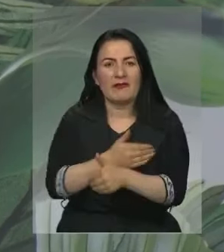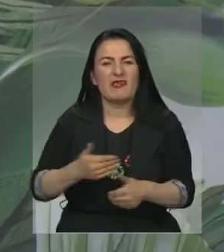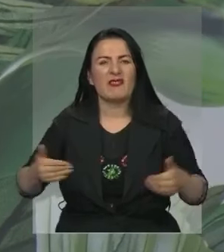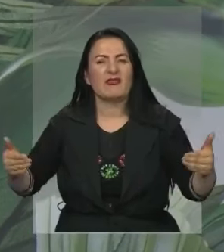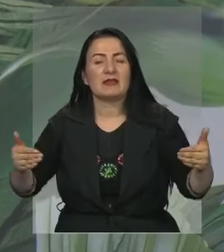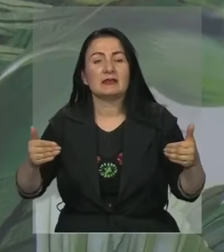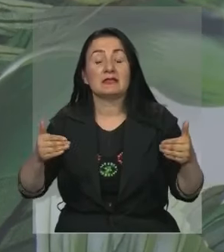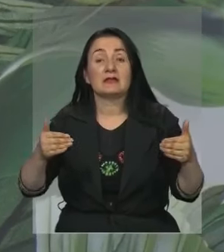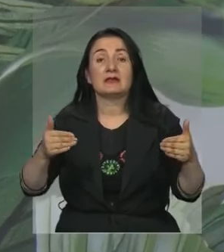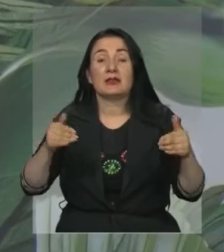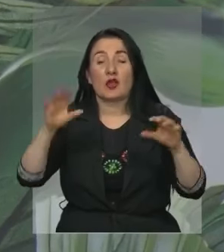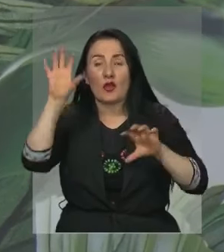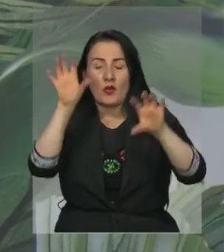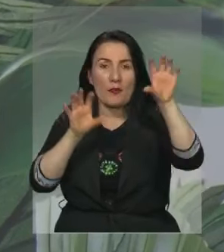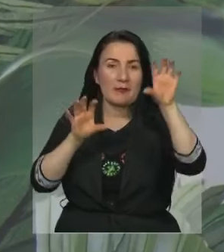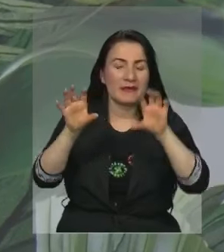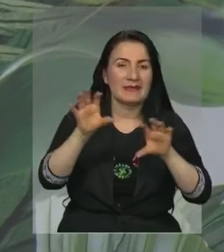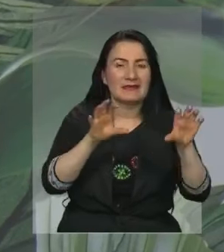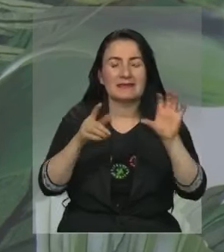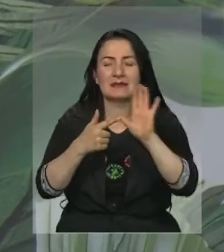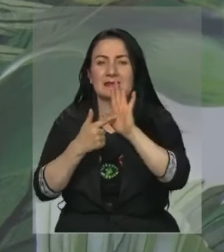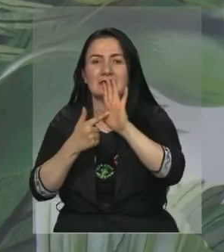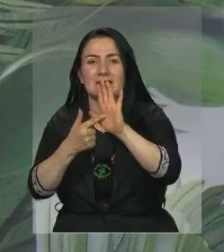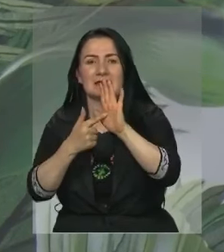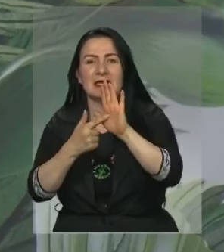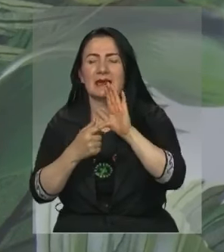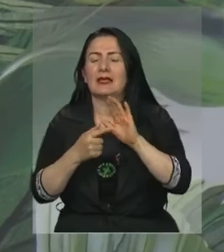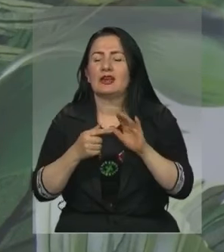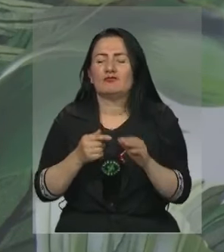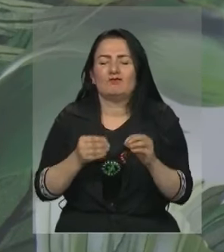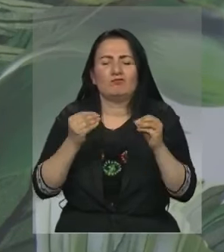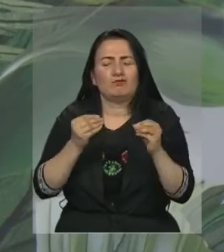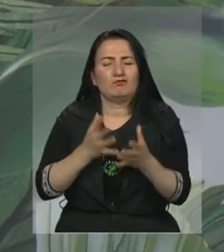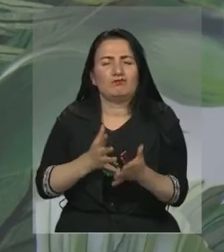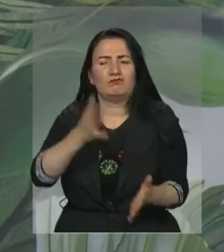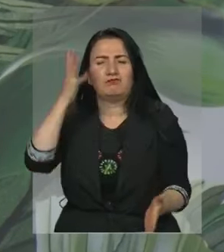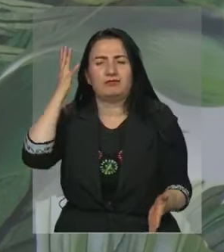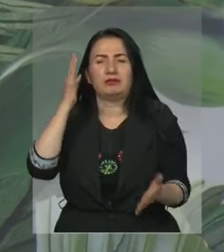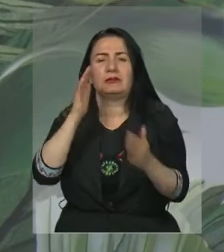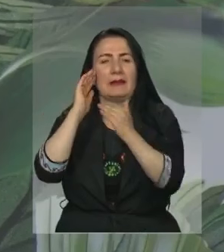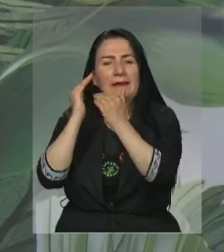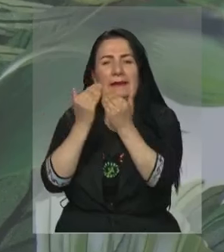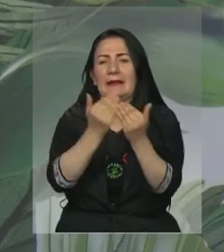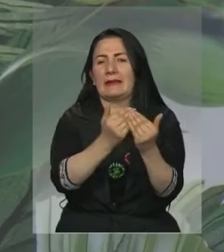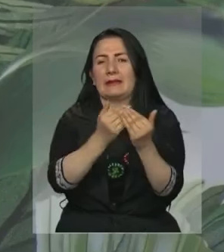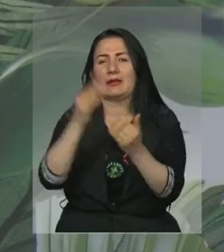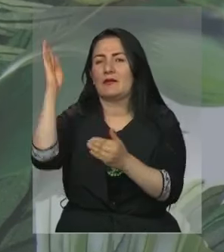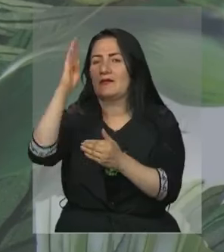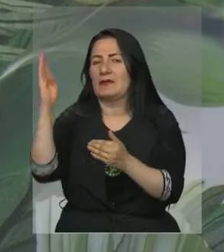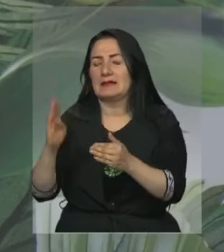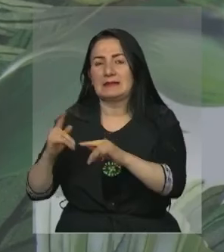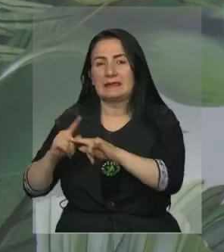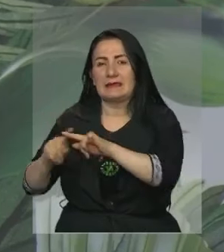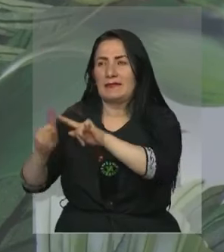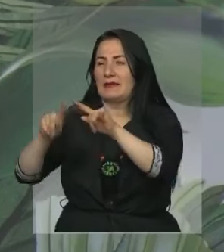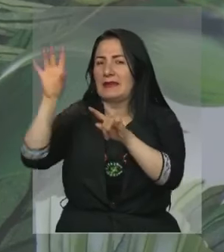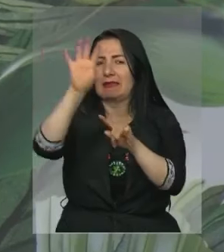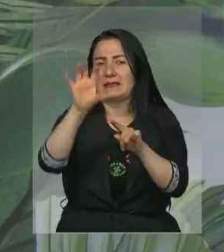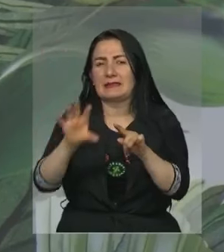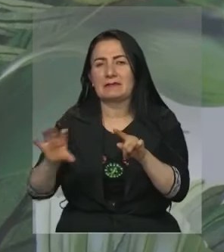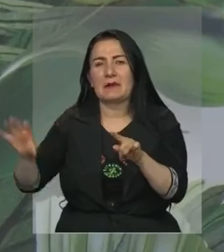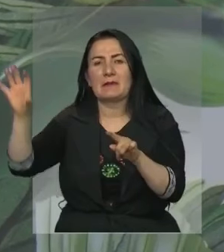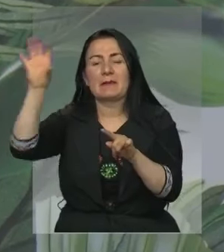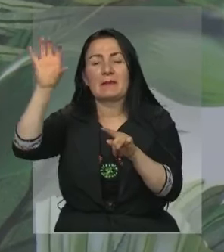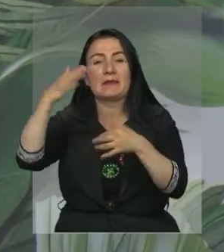infantil y cómics nos brindarán con una muestra de la riqueza de la literatura brasileña, abarcando las diversas regiones del